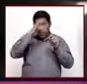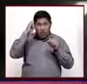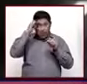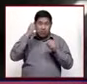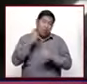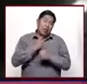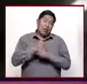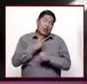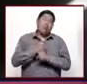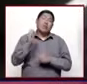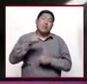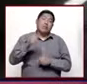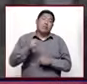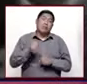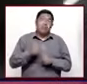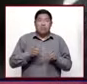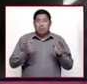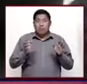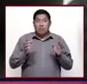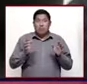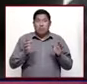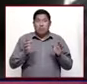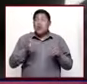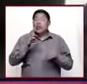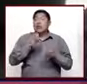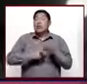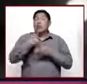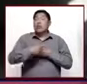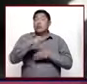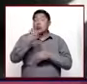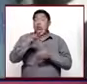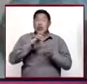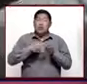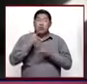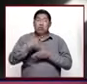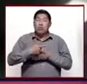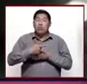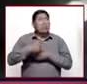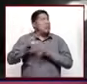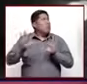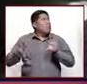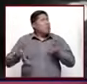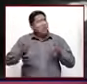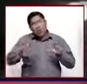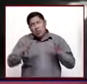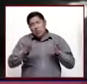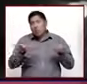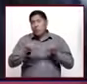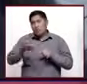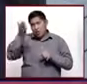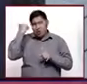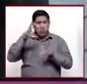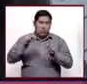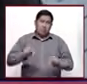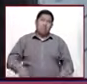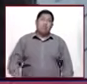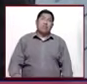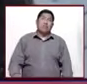Para tareas, claro. ¿Fecha cívica, 6 de agosto y 6 de julio? Más o menos, ya no es como antes tampoco.